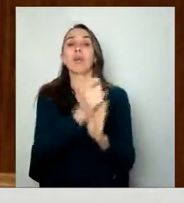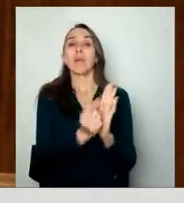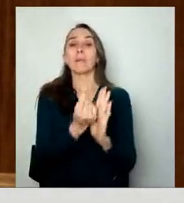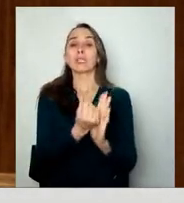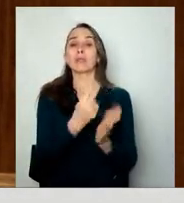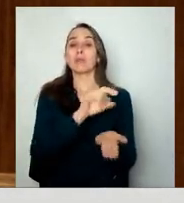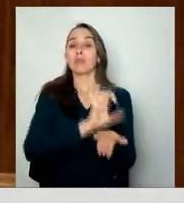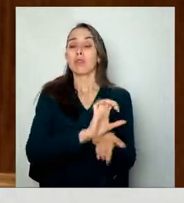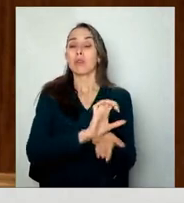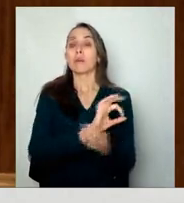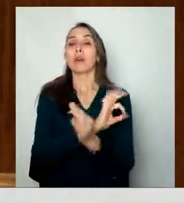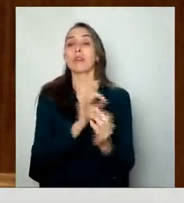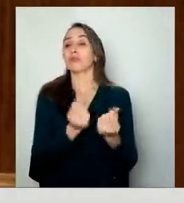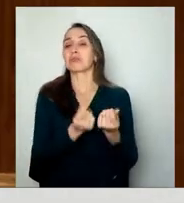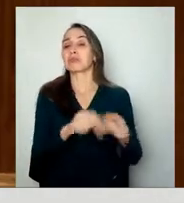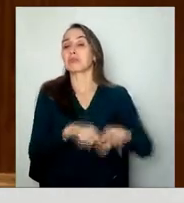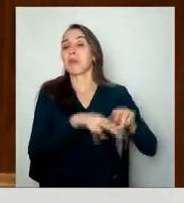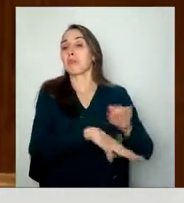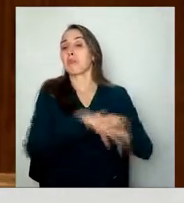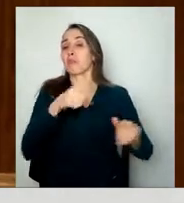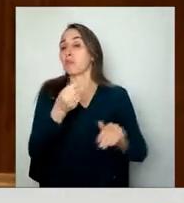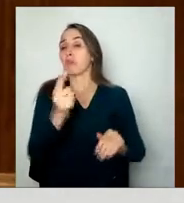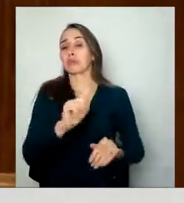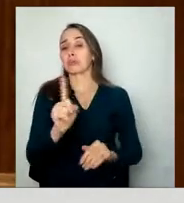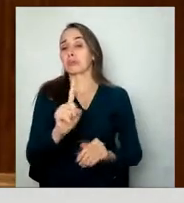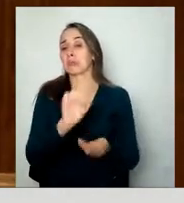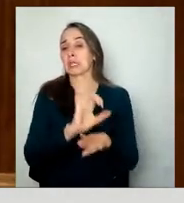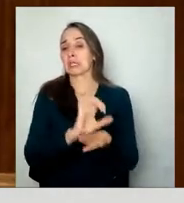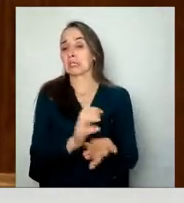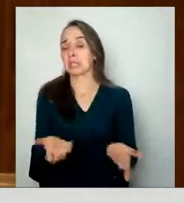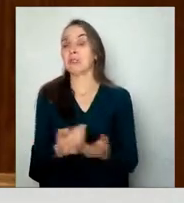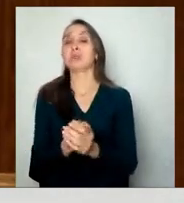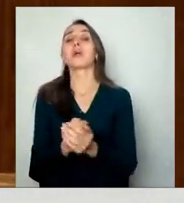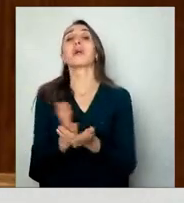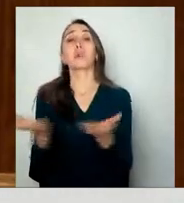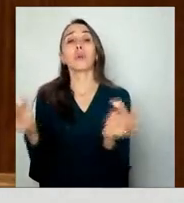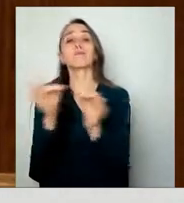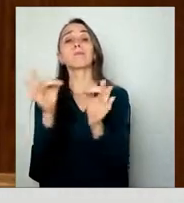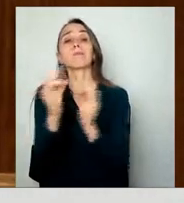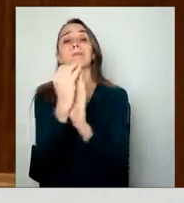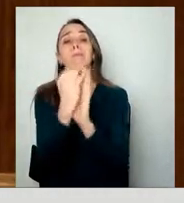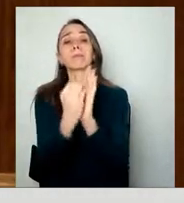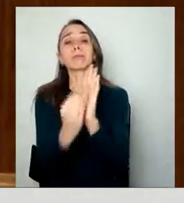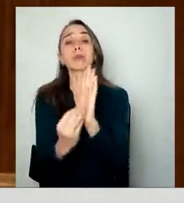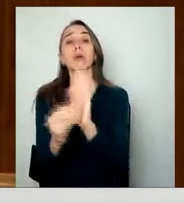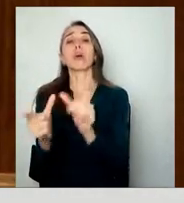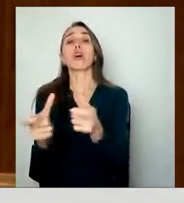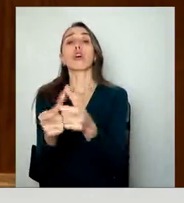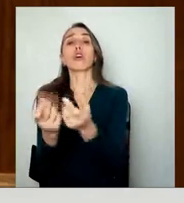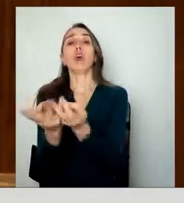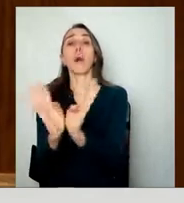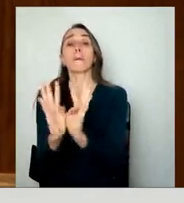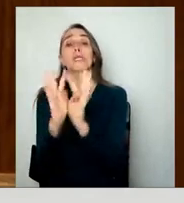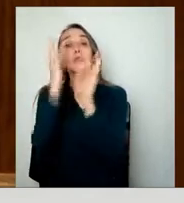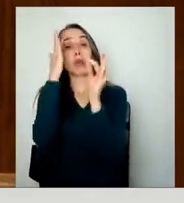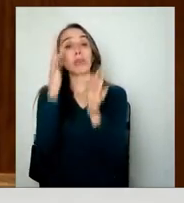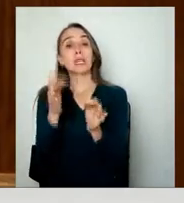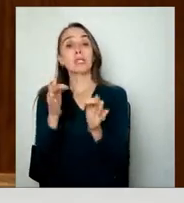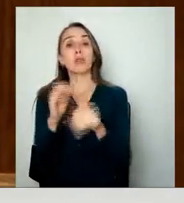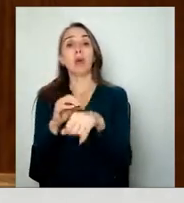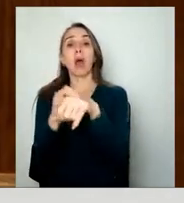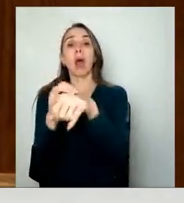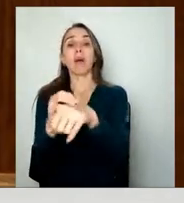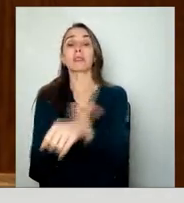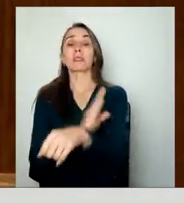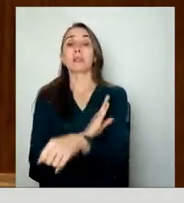o financiera del estado como consecuencia los antecedentes expuestos a la comisión la comisión decidió recomendar esta honorable